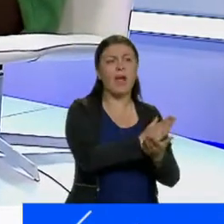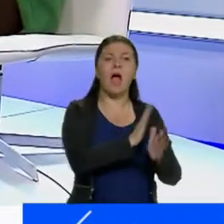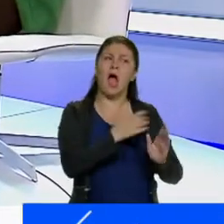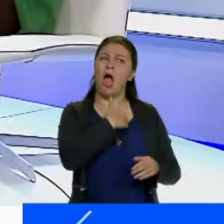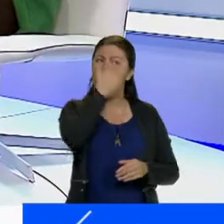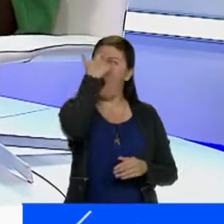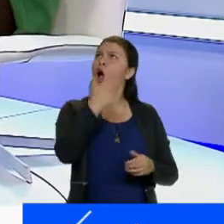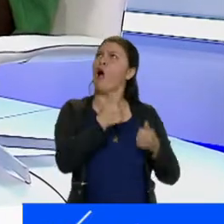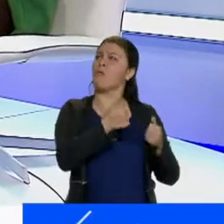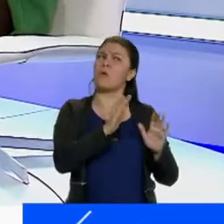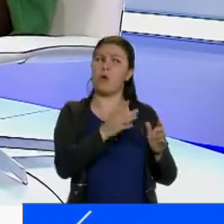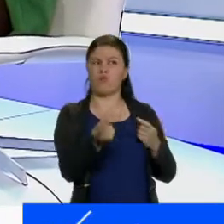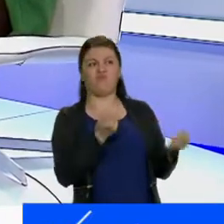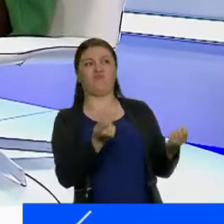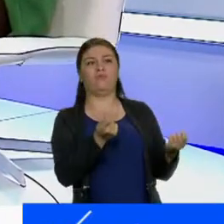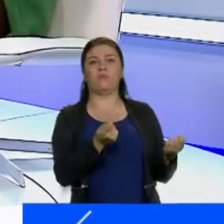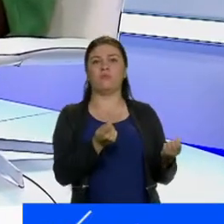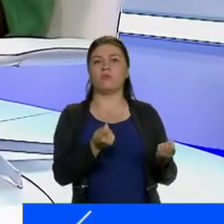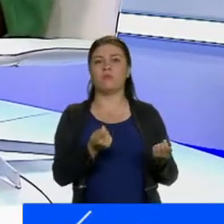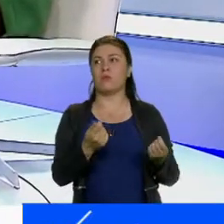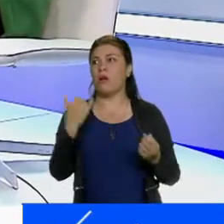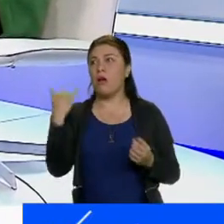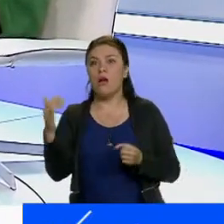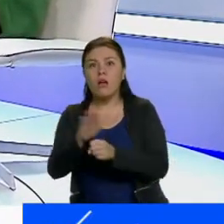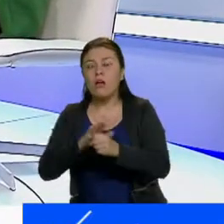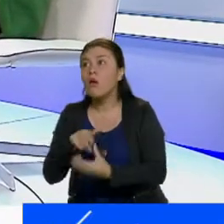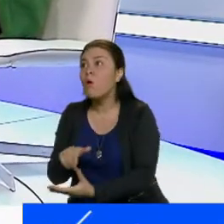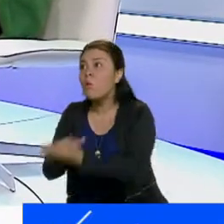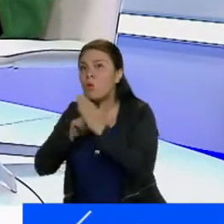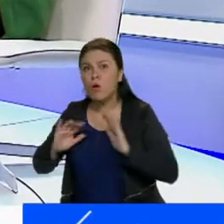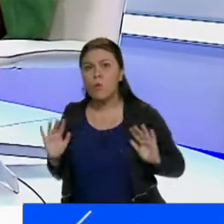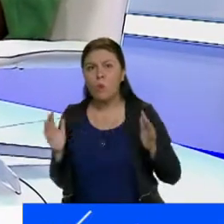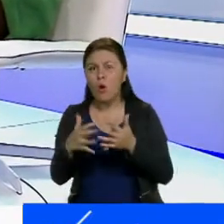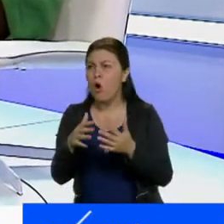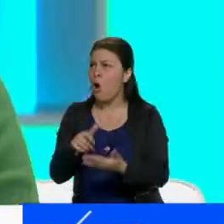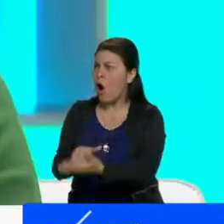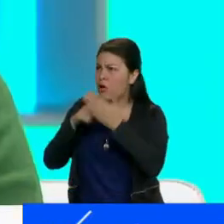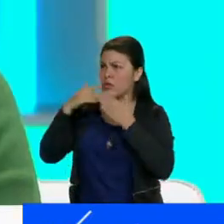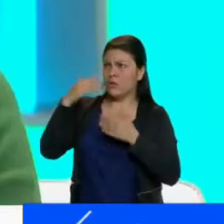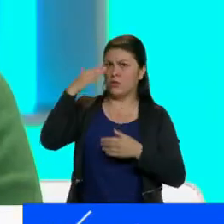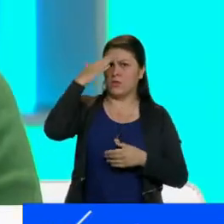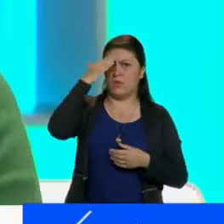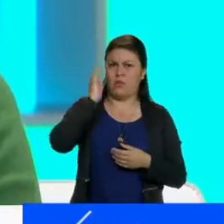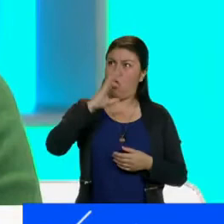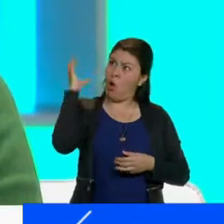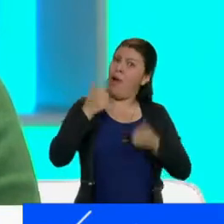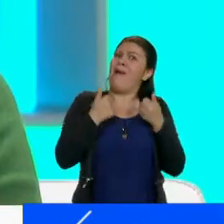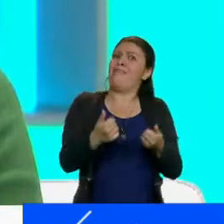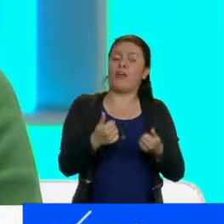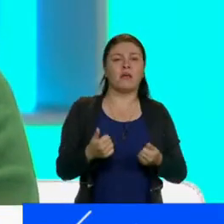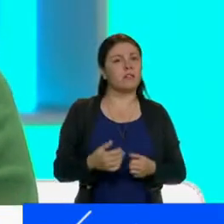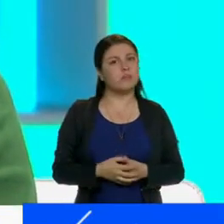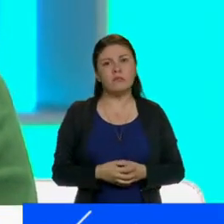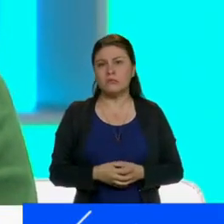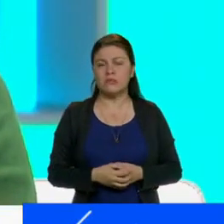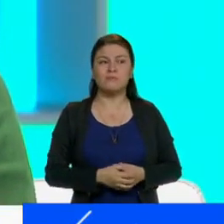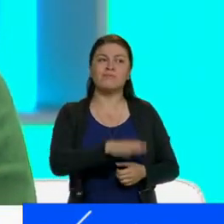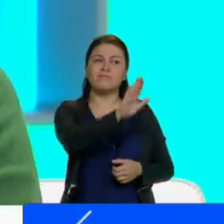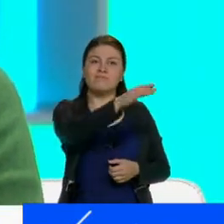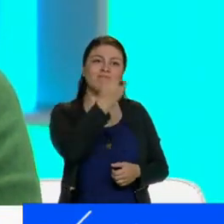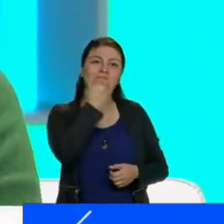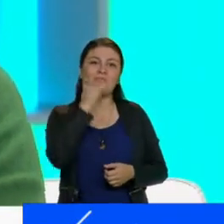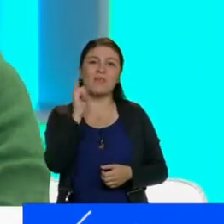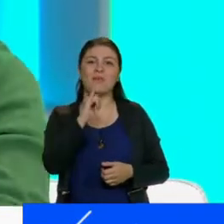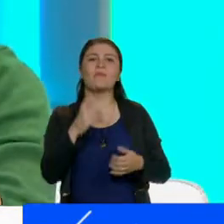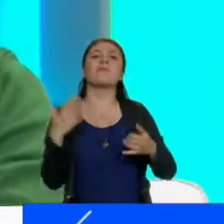uno se pregunta, ¿sí será que ha avanzado mucho? Pues yo creo que la generalización es muy complicada. Decir que